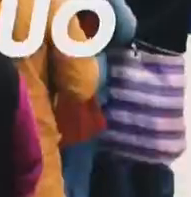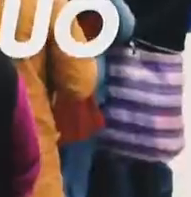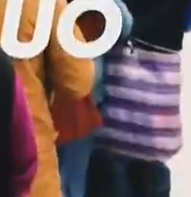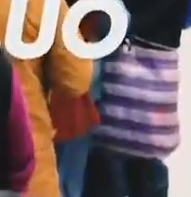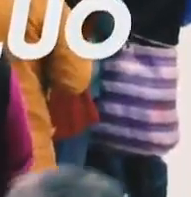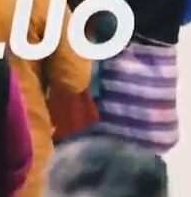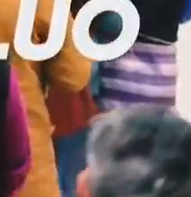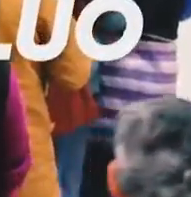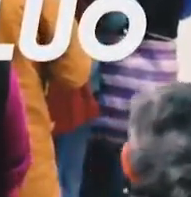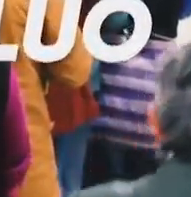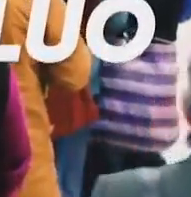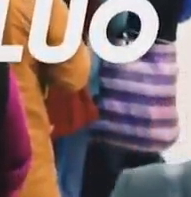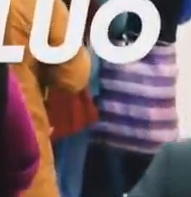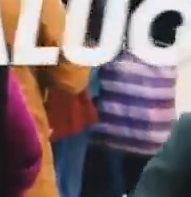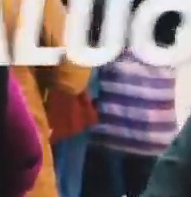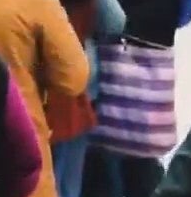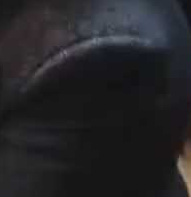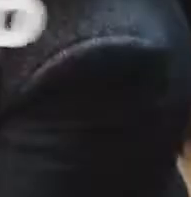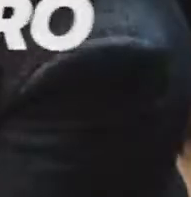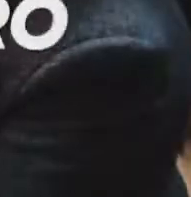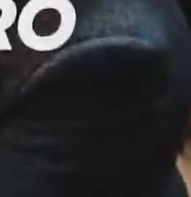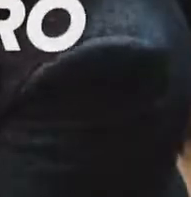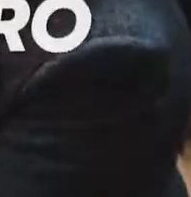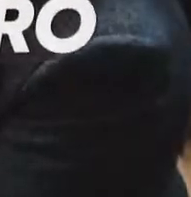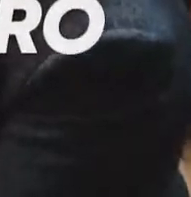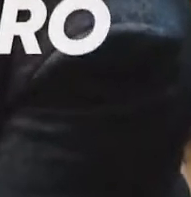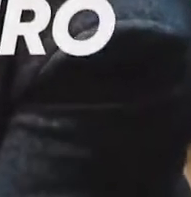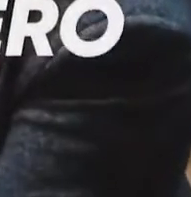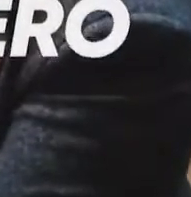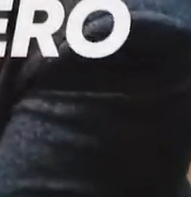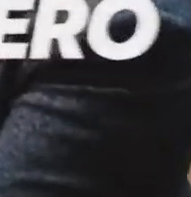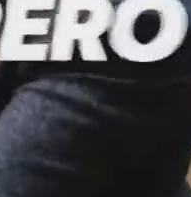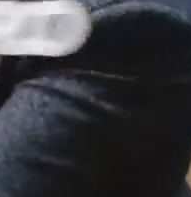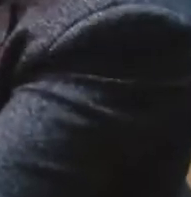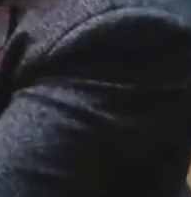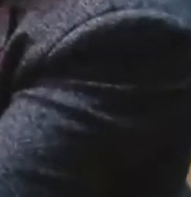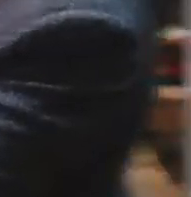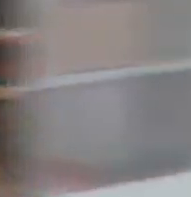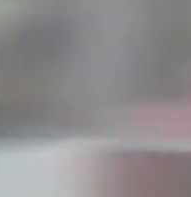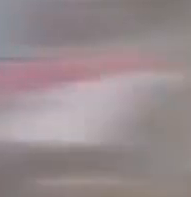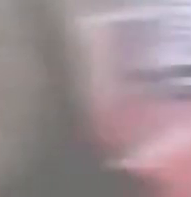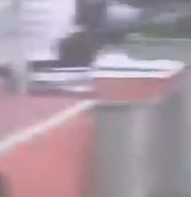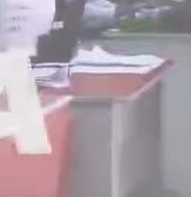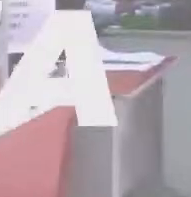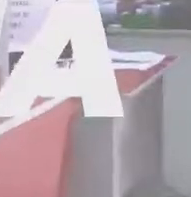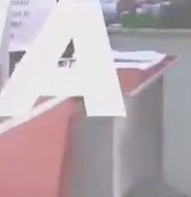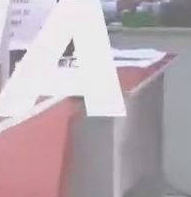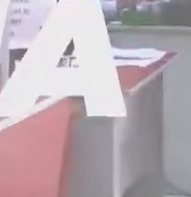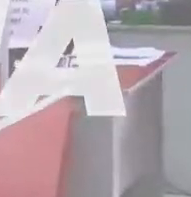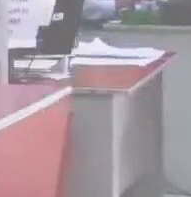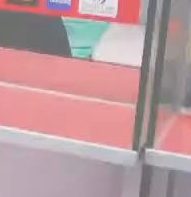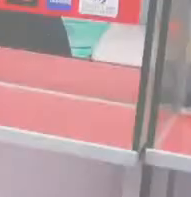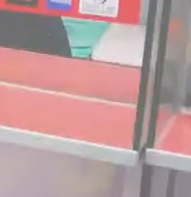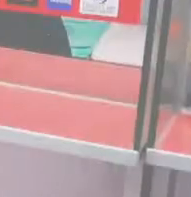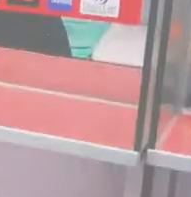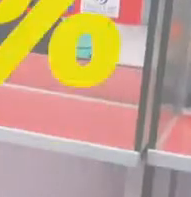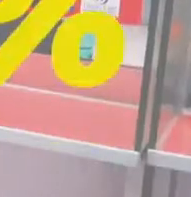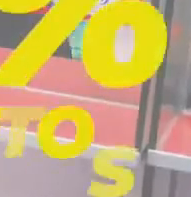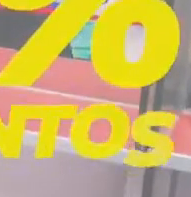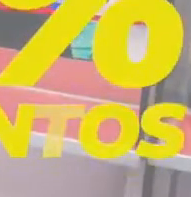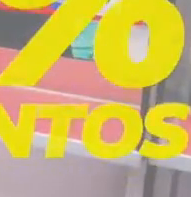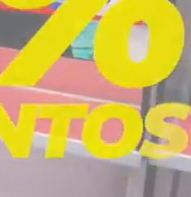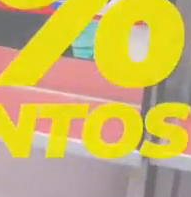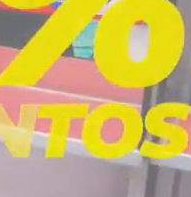jurada y realizar el pago del autoavalúo PINS el 29 de febrero del 2024. Acógete a la amnistía tributaria que